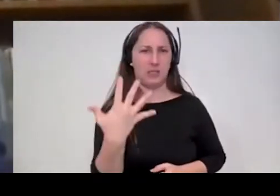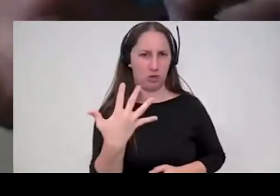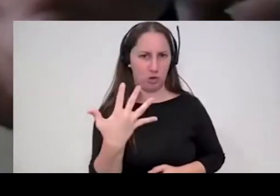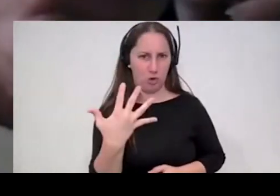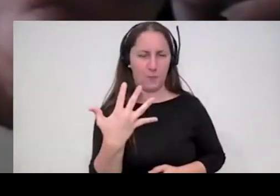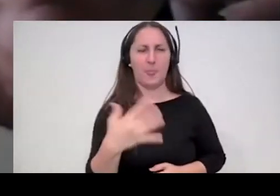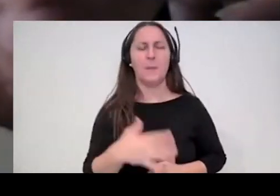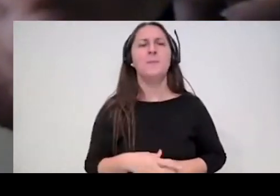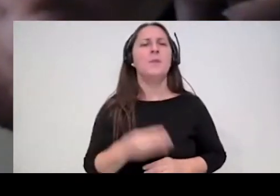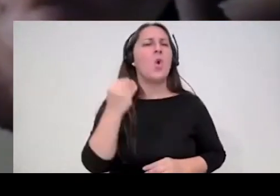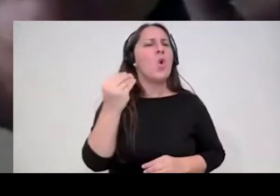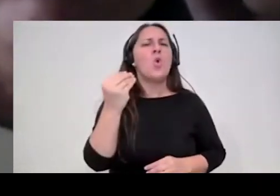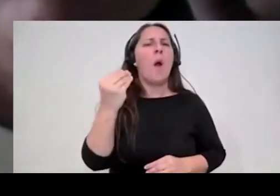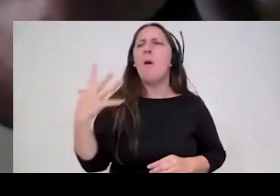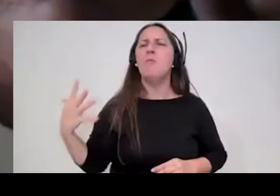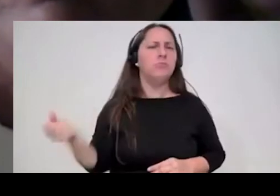¿Cómo llegaron a eso?